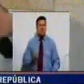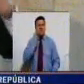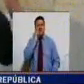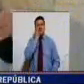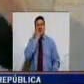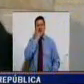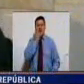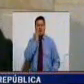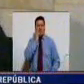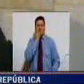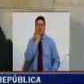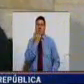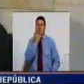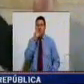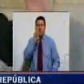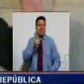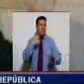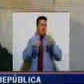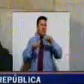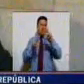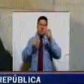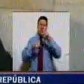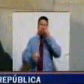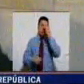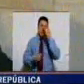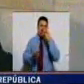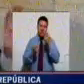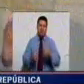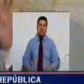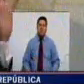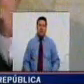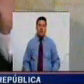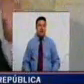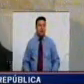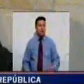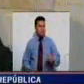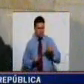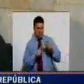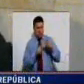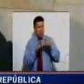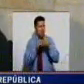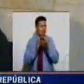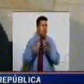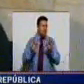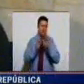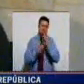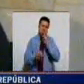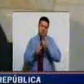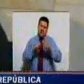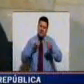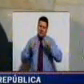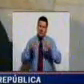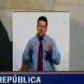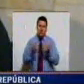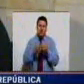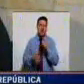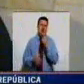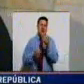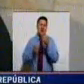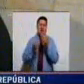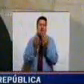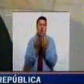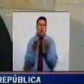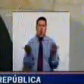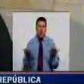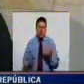error de inconveniencia, no se ha debido vender y voy a explicar por qué. Pero en la segunda parte, que es la parte más compleja de este debate, voy a